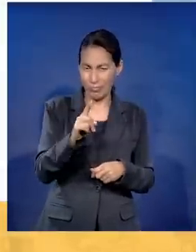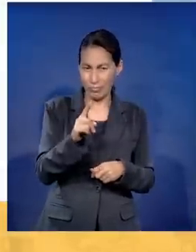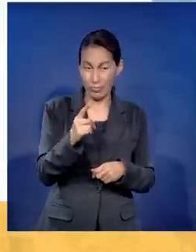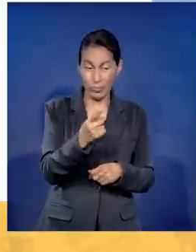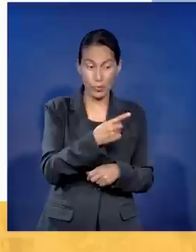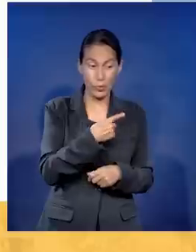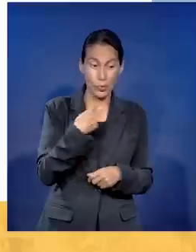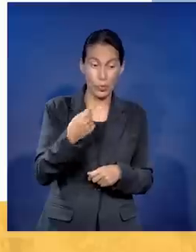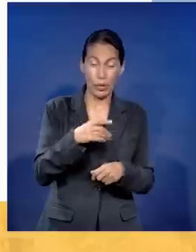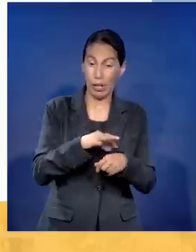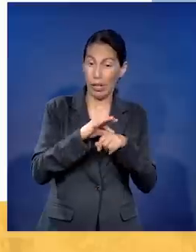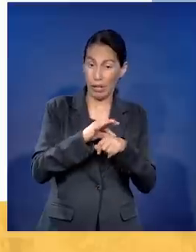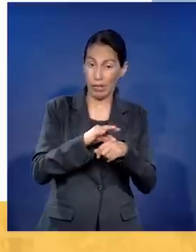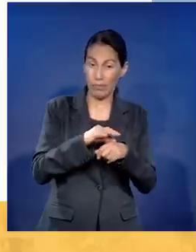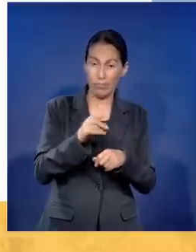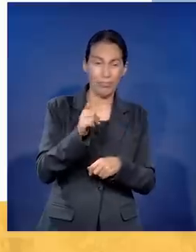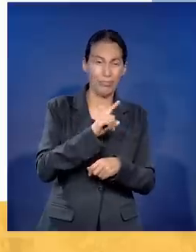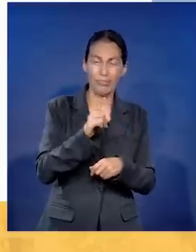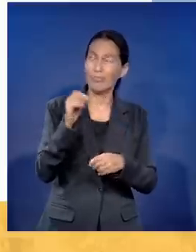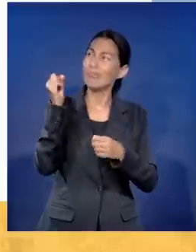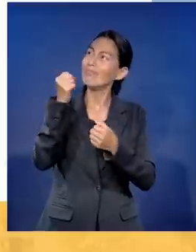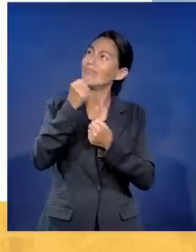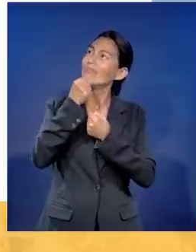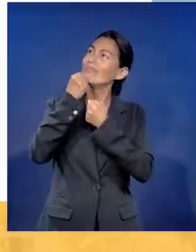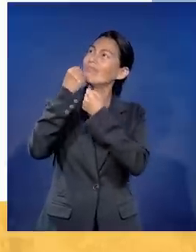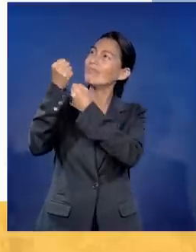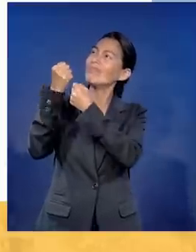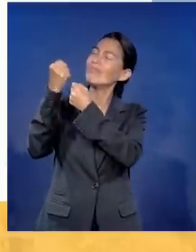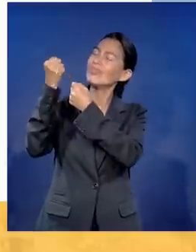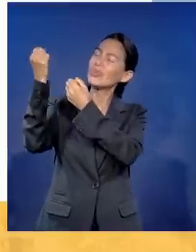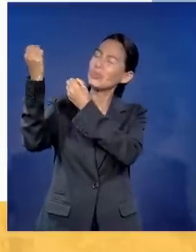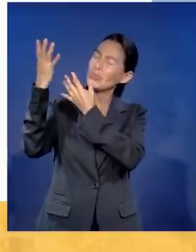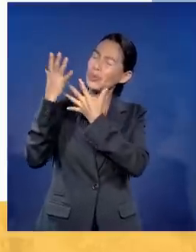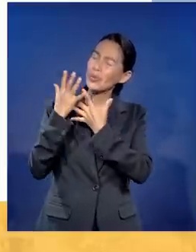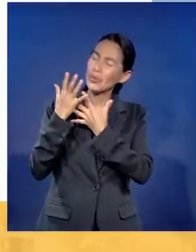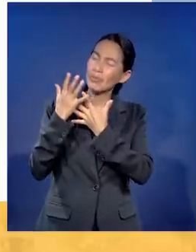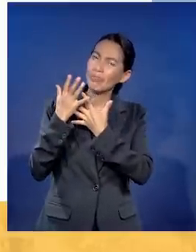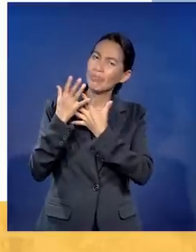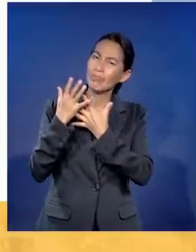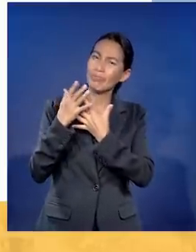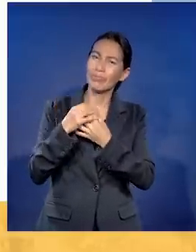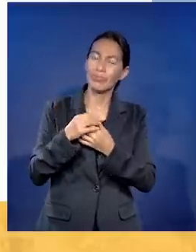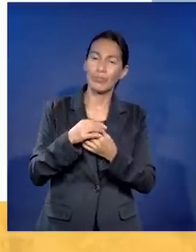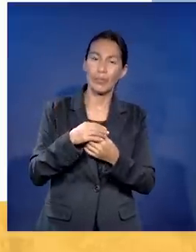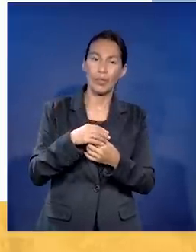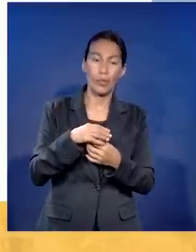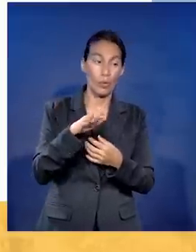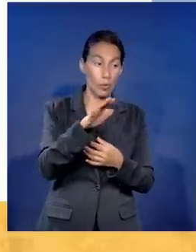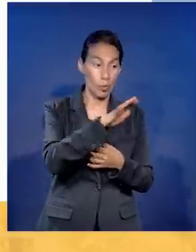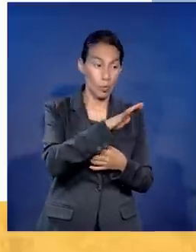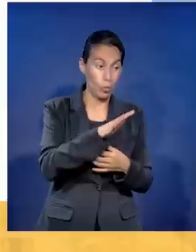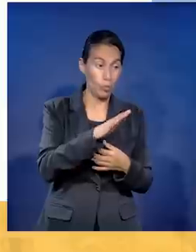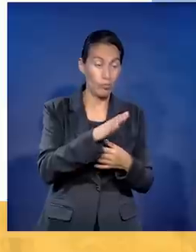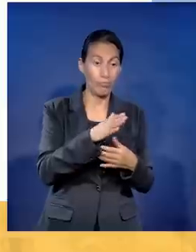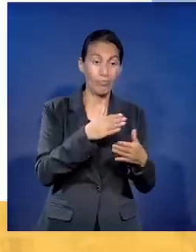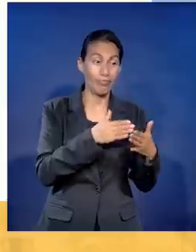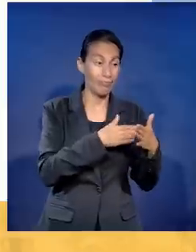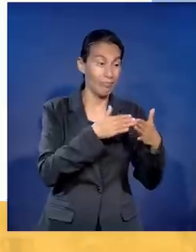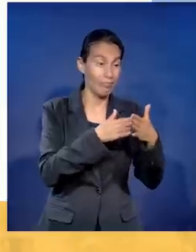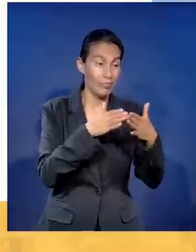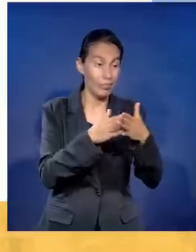no son carnales sino poderosas en Dios para la destrucción de fortalezas derribando